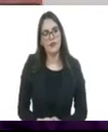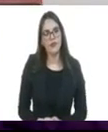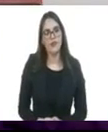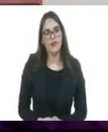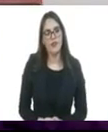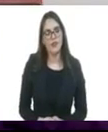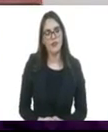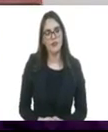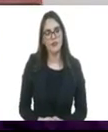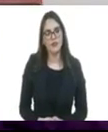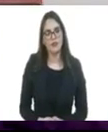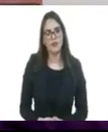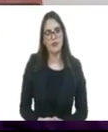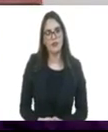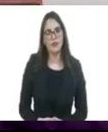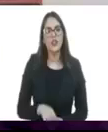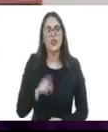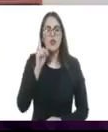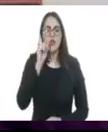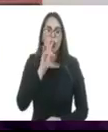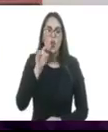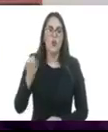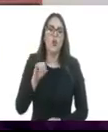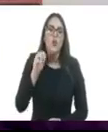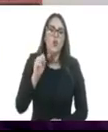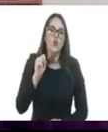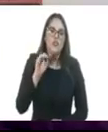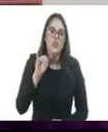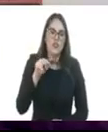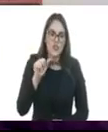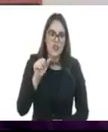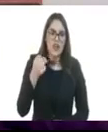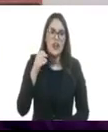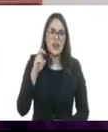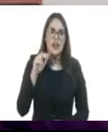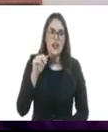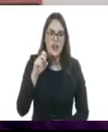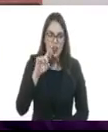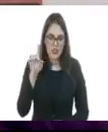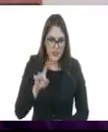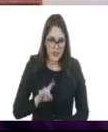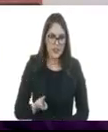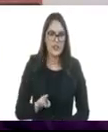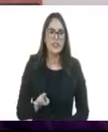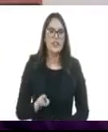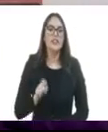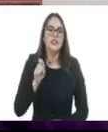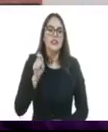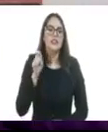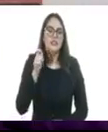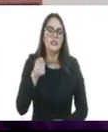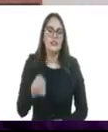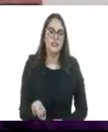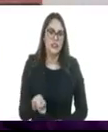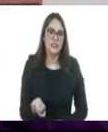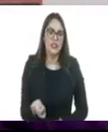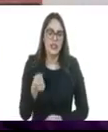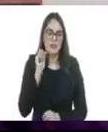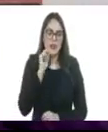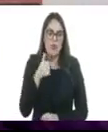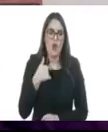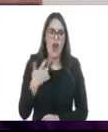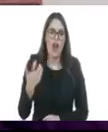a Josefina Hernández Tepetate, que es el texto que pusimos en el,